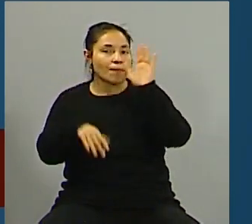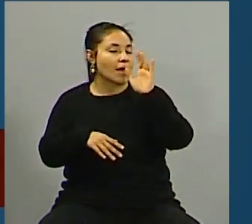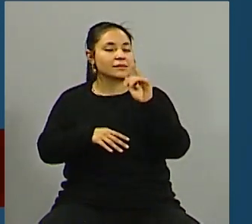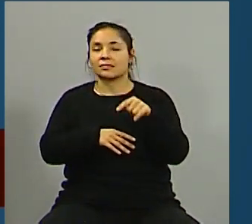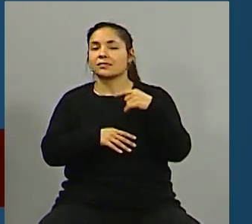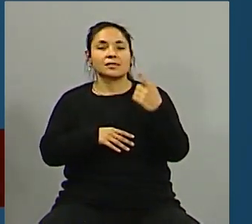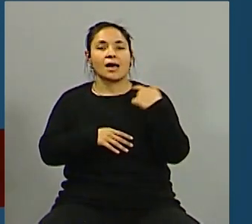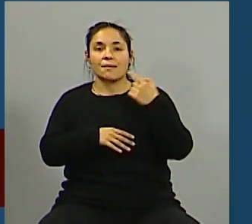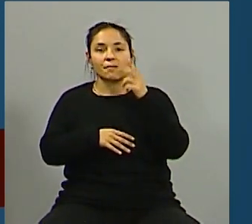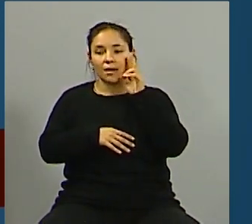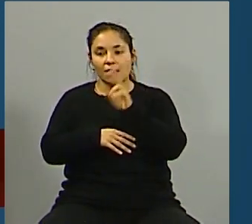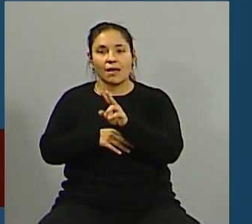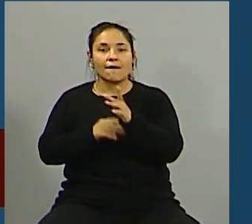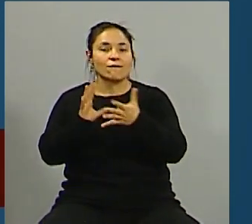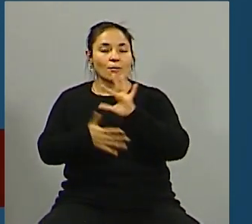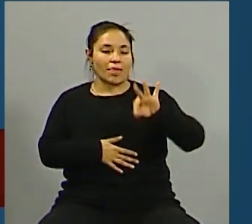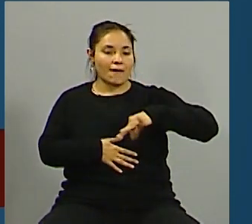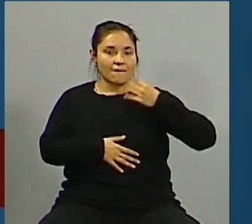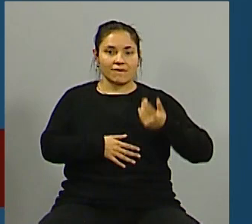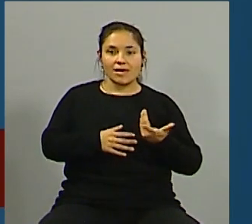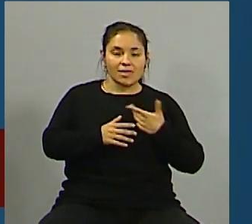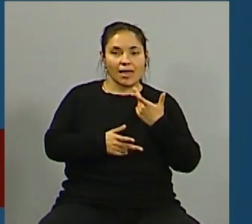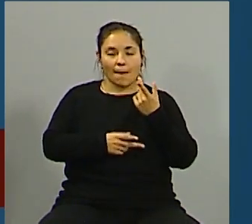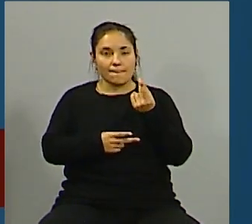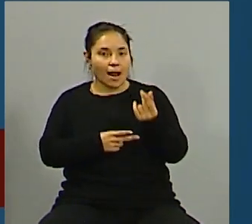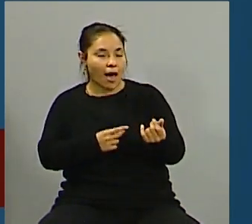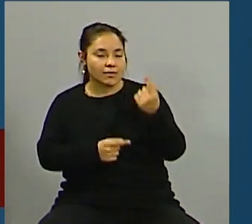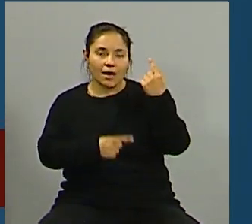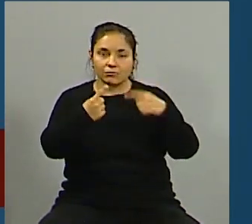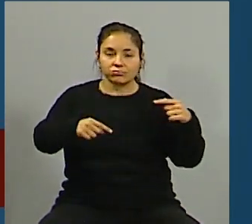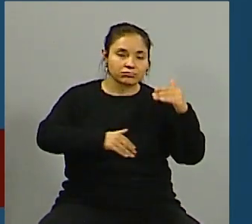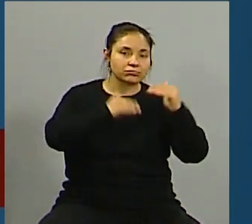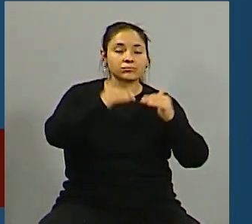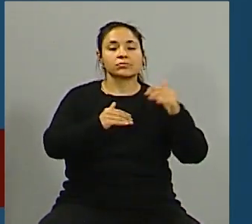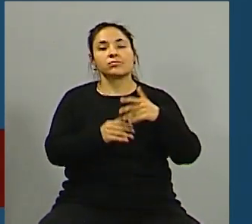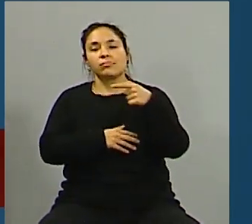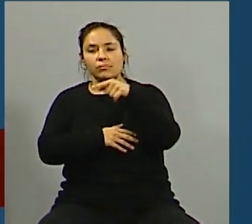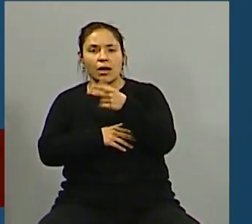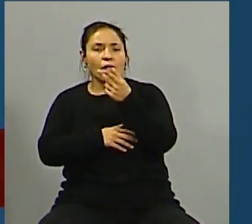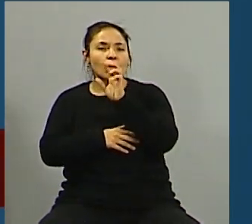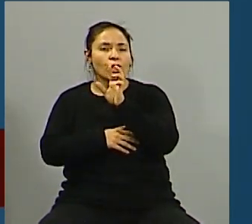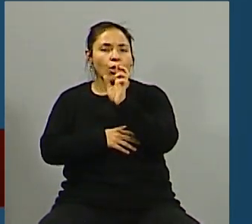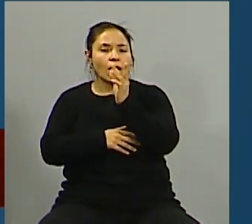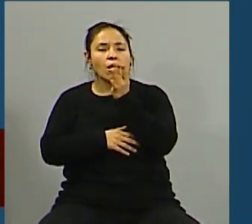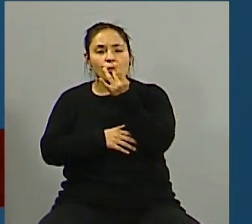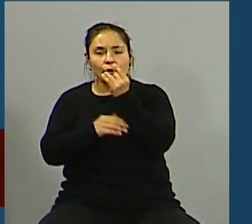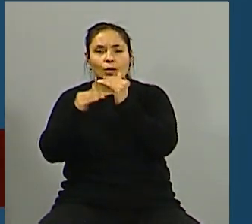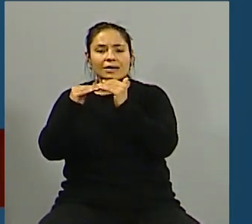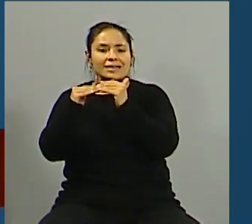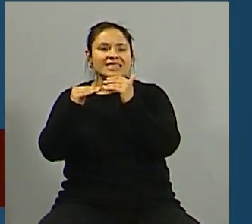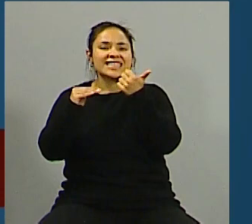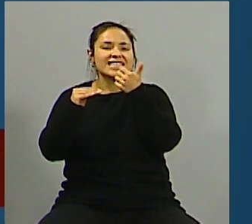decir nos rige la vida económica en nuestro país, y superó los 600 pesos. ¿A qué se debe este comportamiento del dólar,